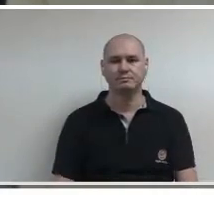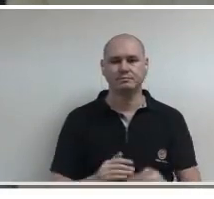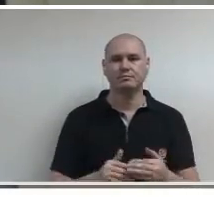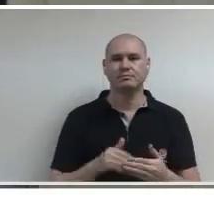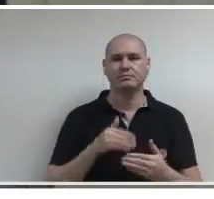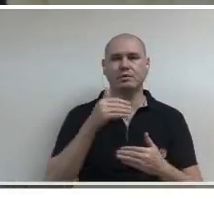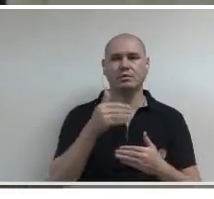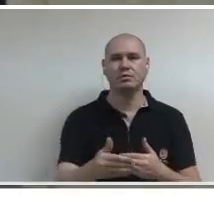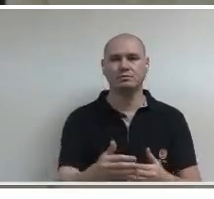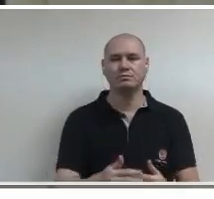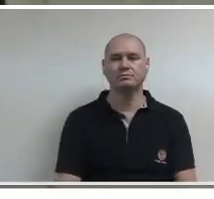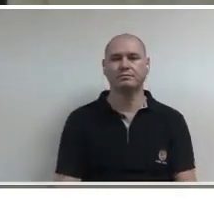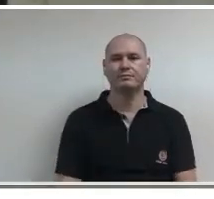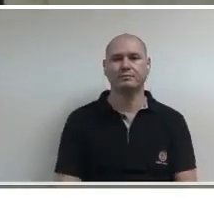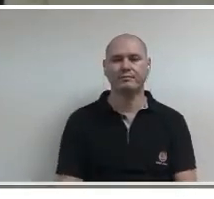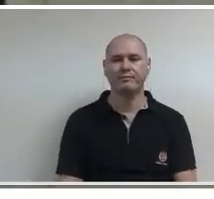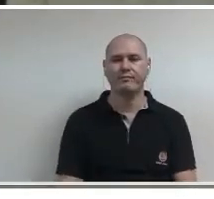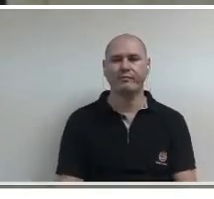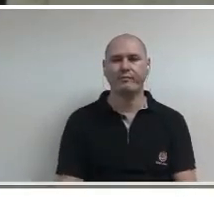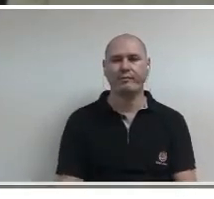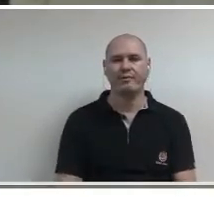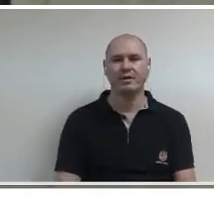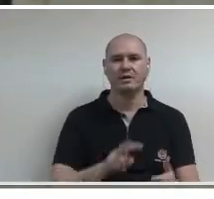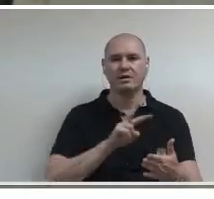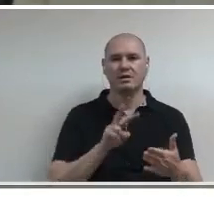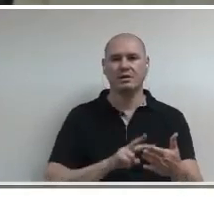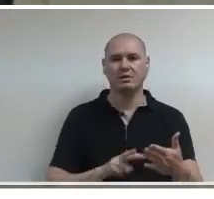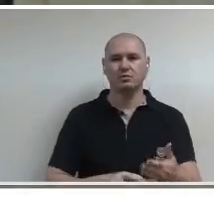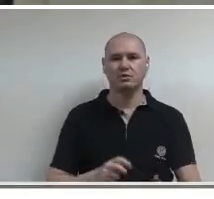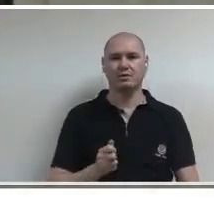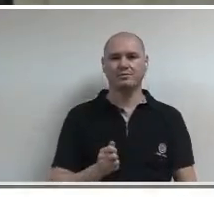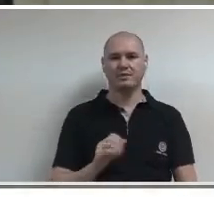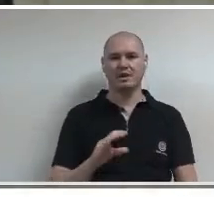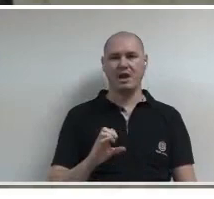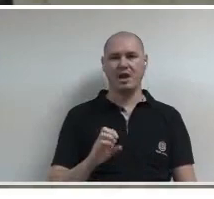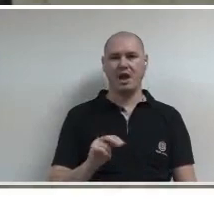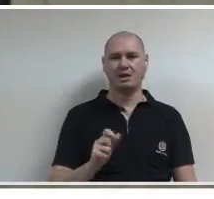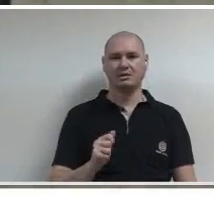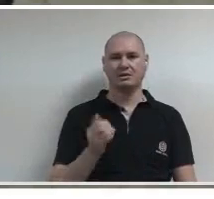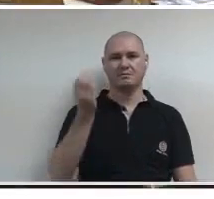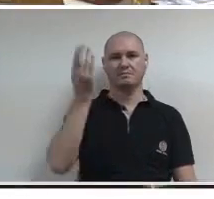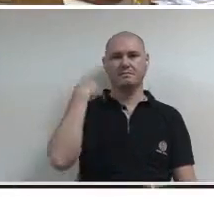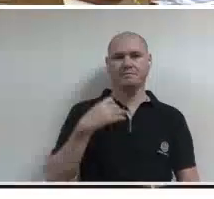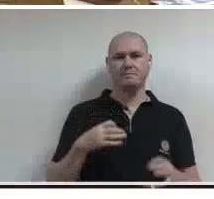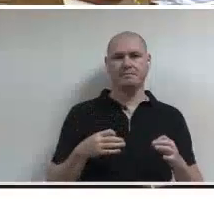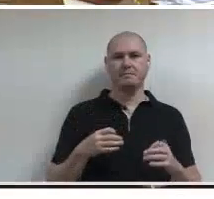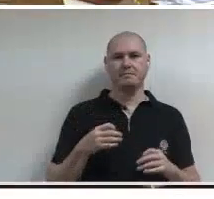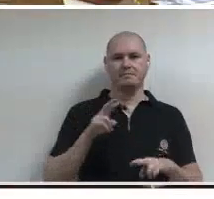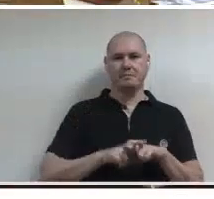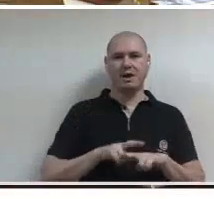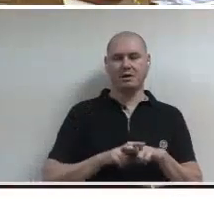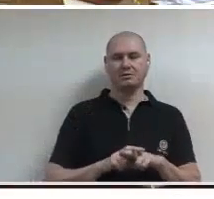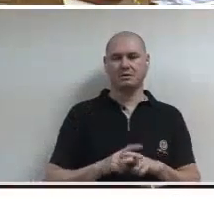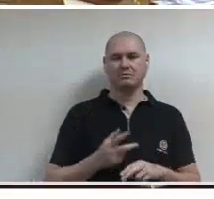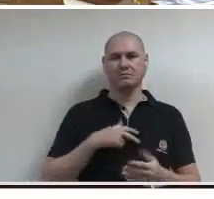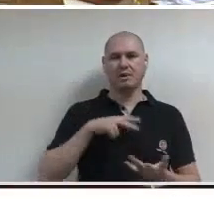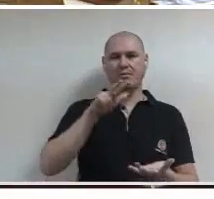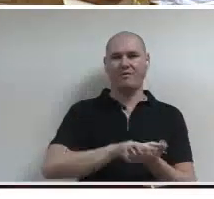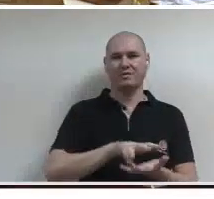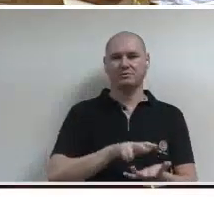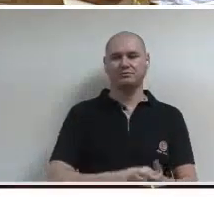ya seguimos mucho ya de orden del día vaina lectura aprobación cuatía